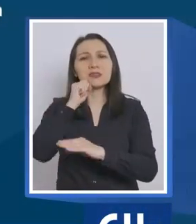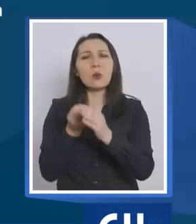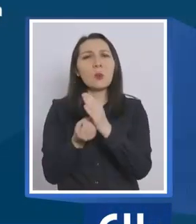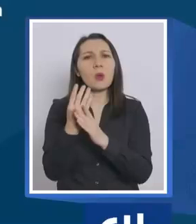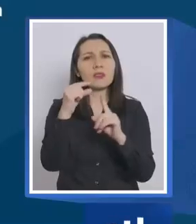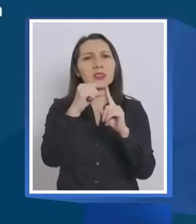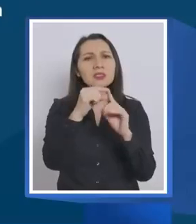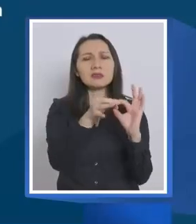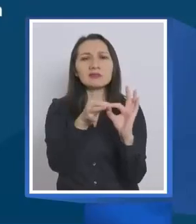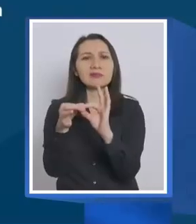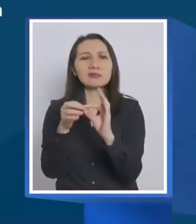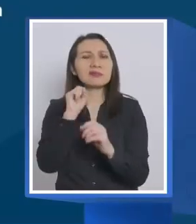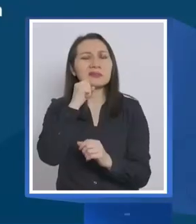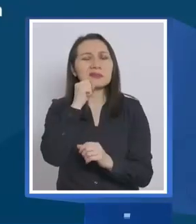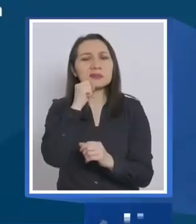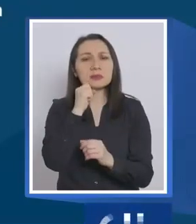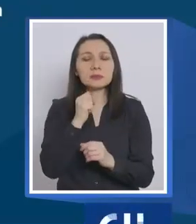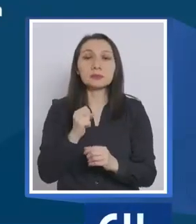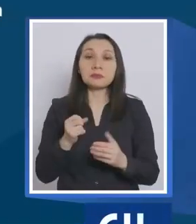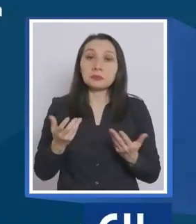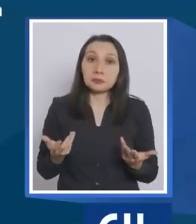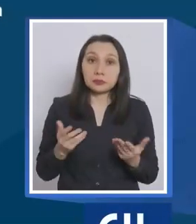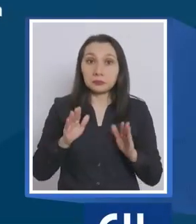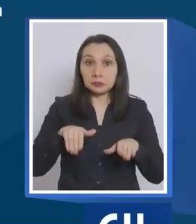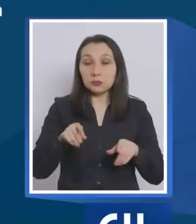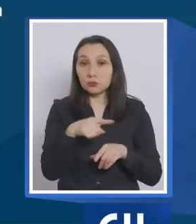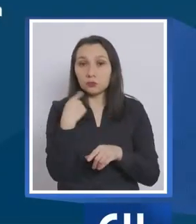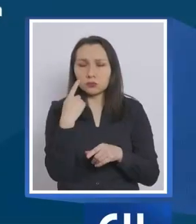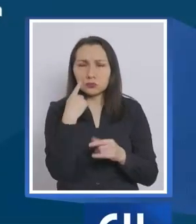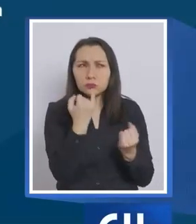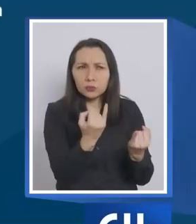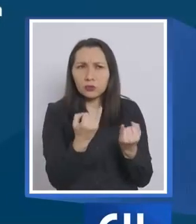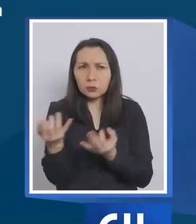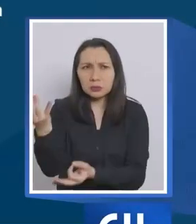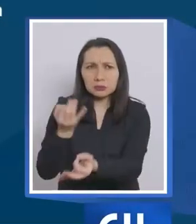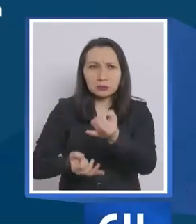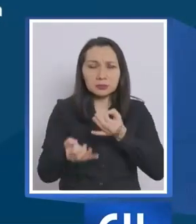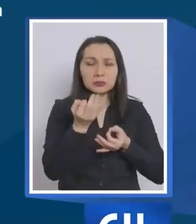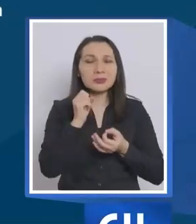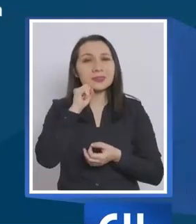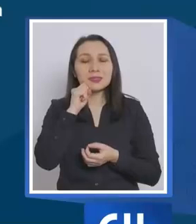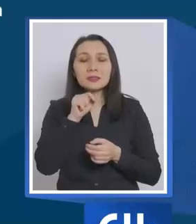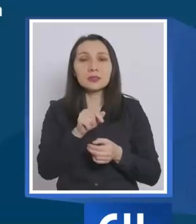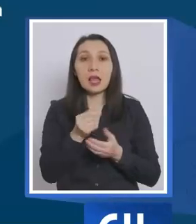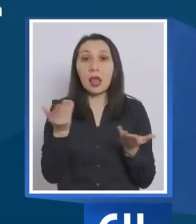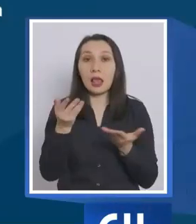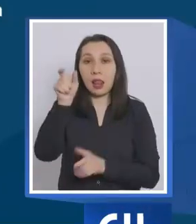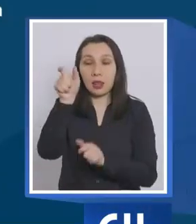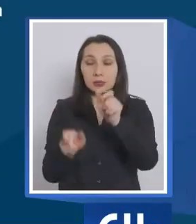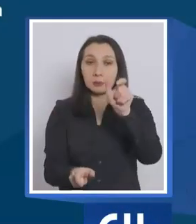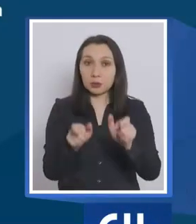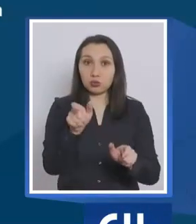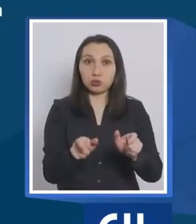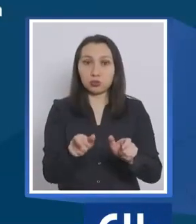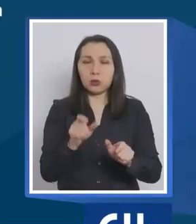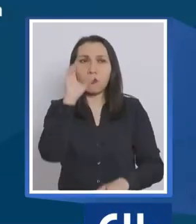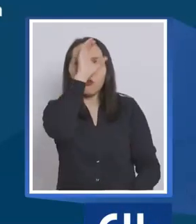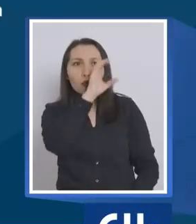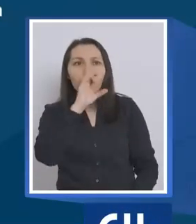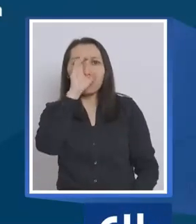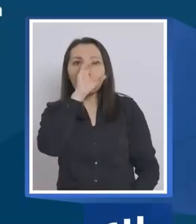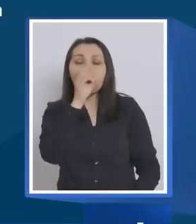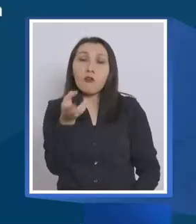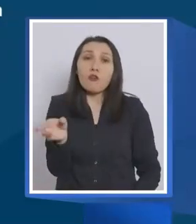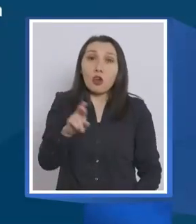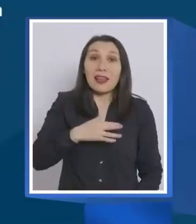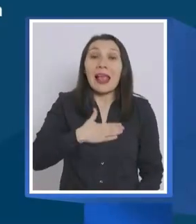Esto significa, de acuerdo a lo que hemos podido recoger, que las personas buscan